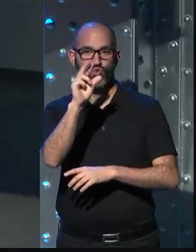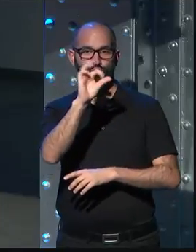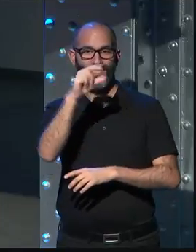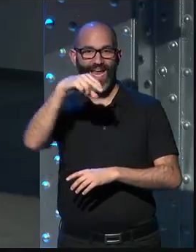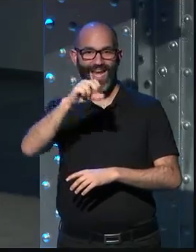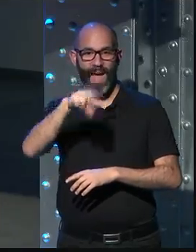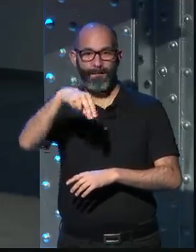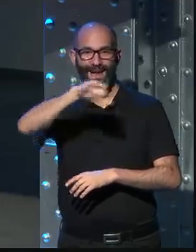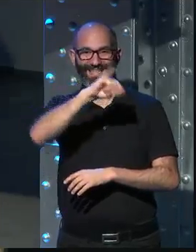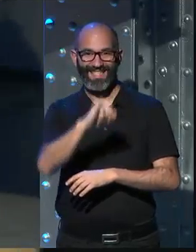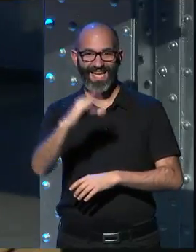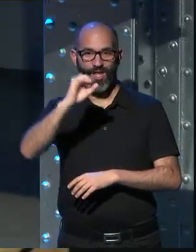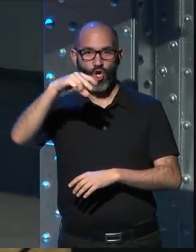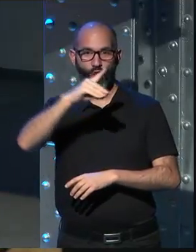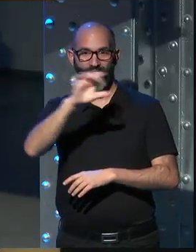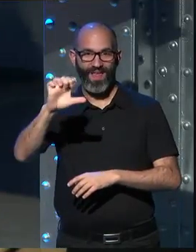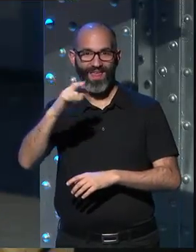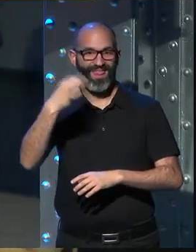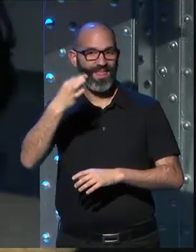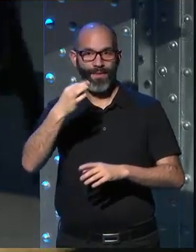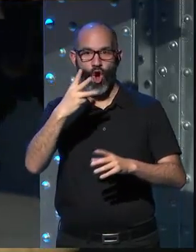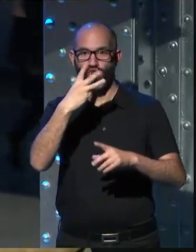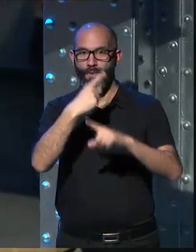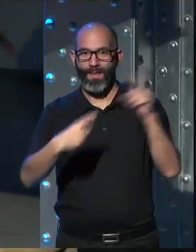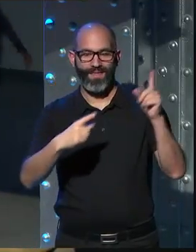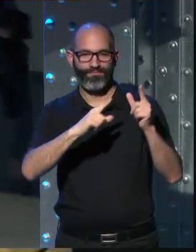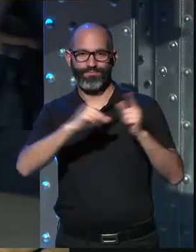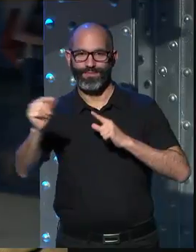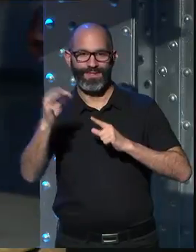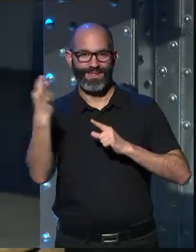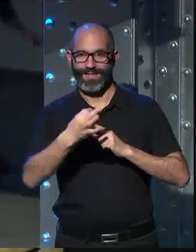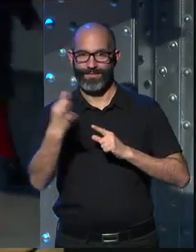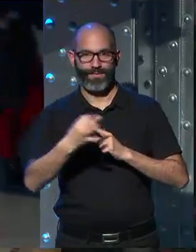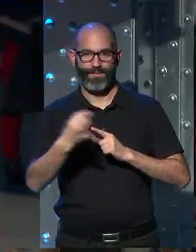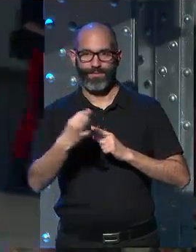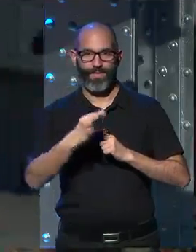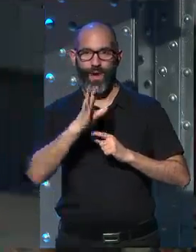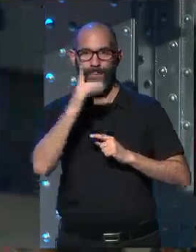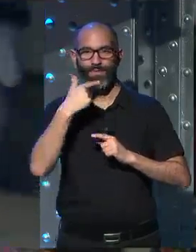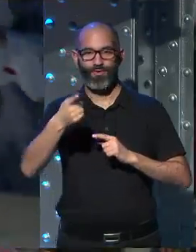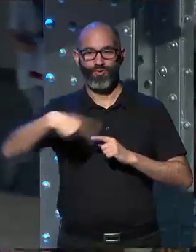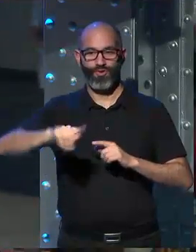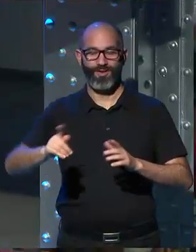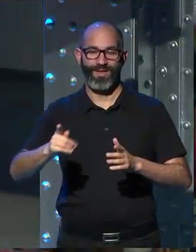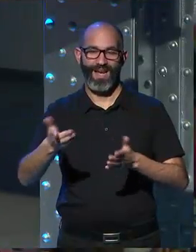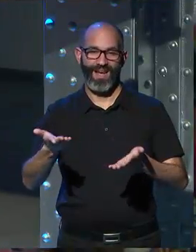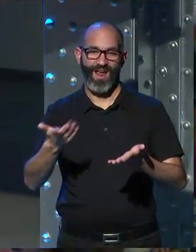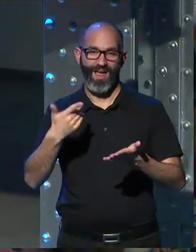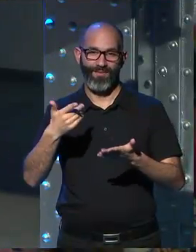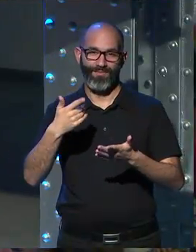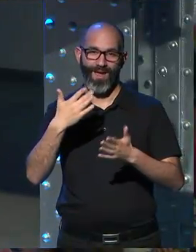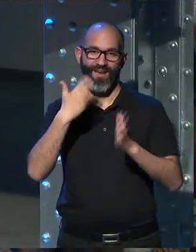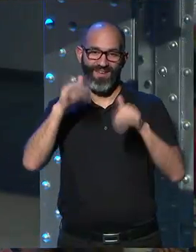Conde, tiene sí o sí que salir a las 8:30 porque nos ha hecho el regalo de estar aquí, pero en realidad la